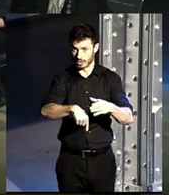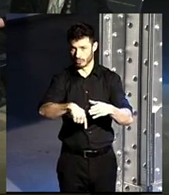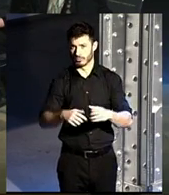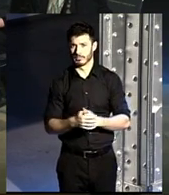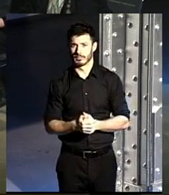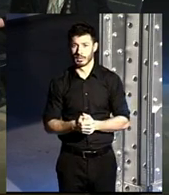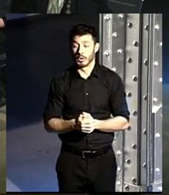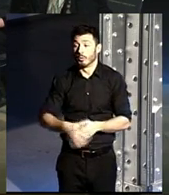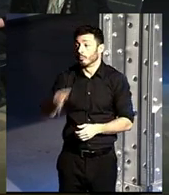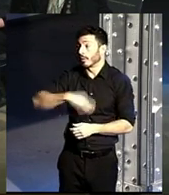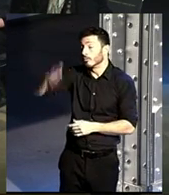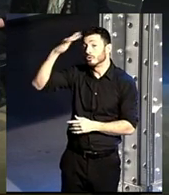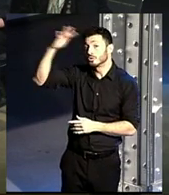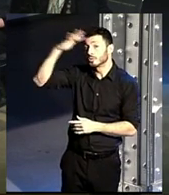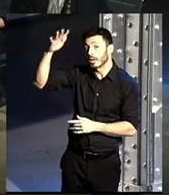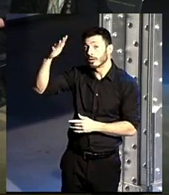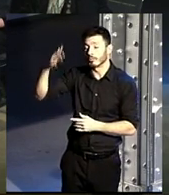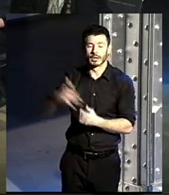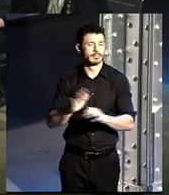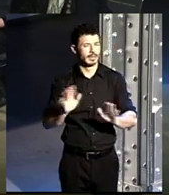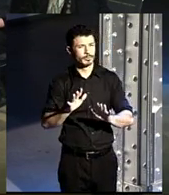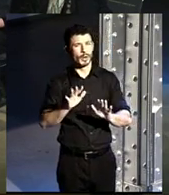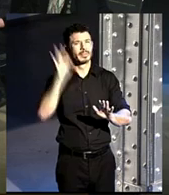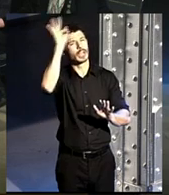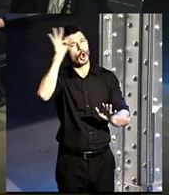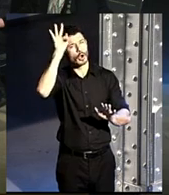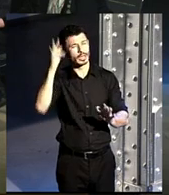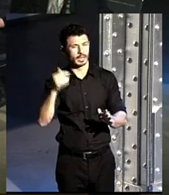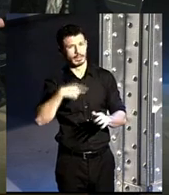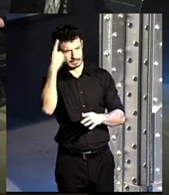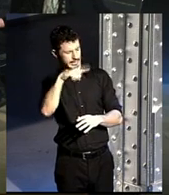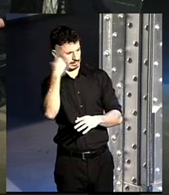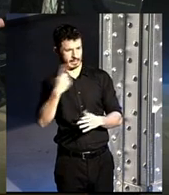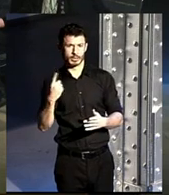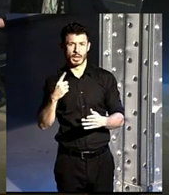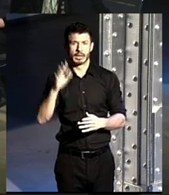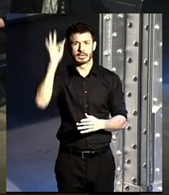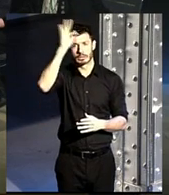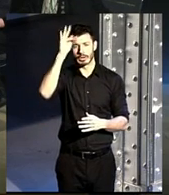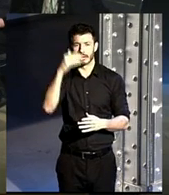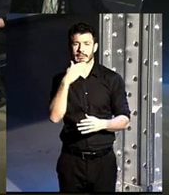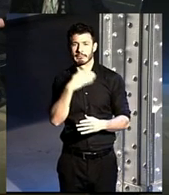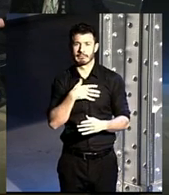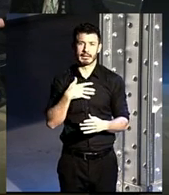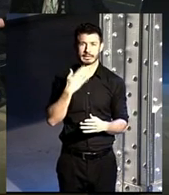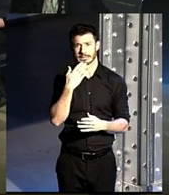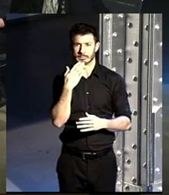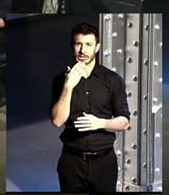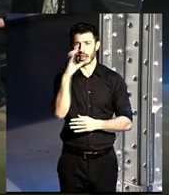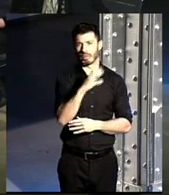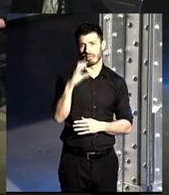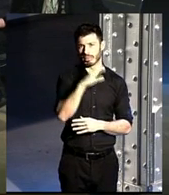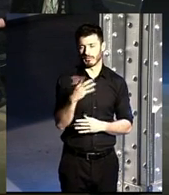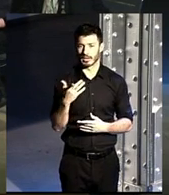ser, sí. atención, fue una teoría Sí, lo sé, pero vagamente Sí. científica en el siglo XIX. digamos es que decir, hasta ahora sobre